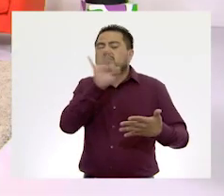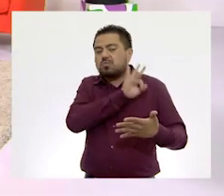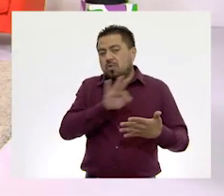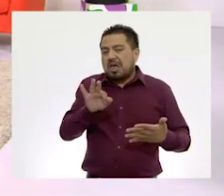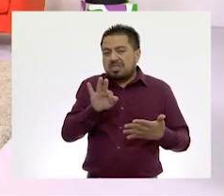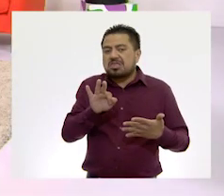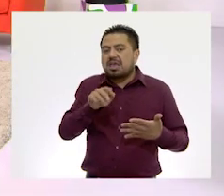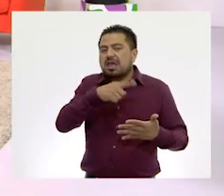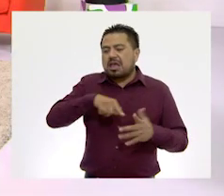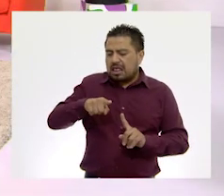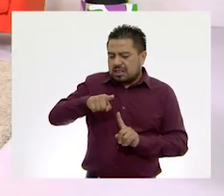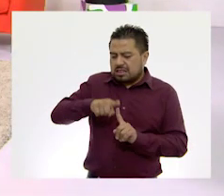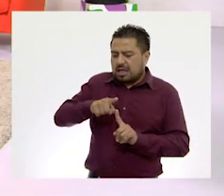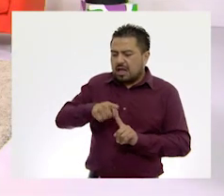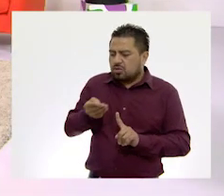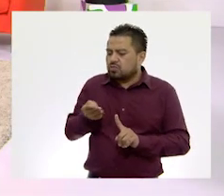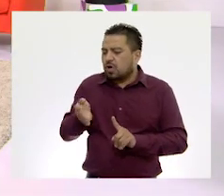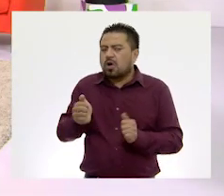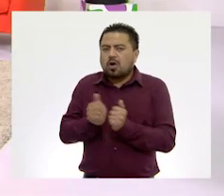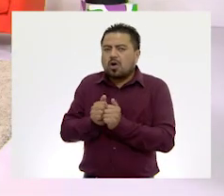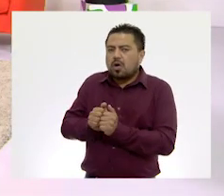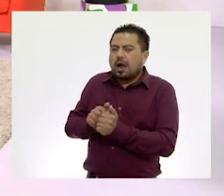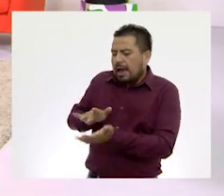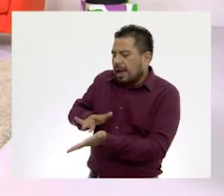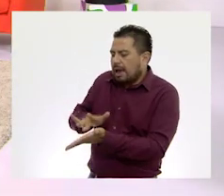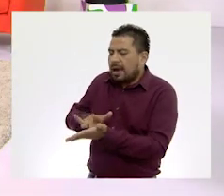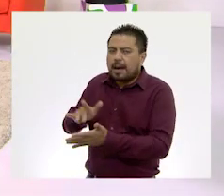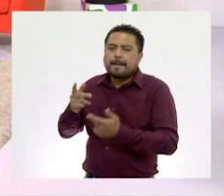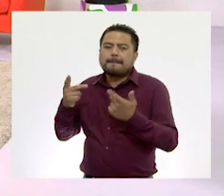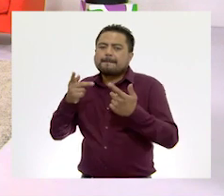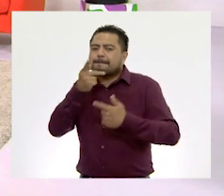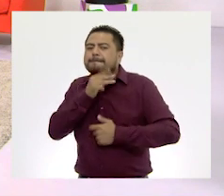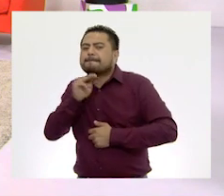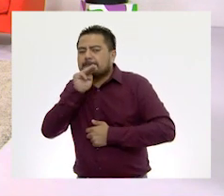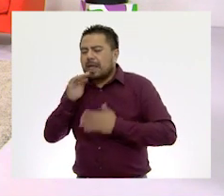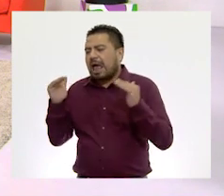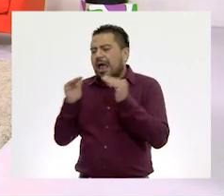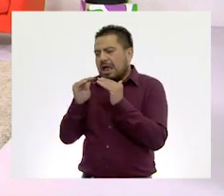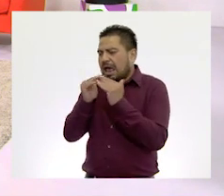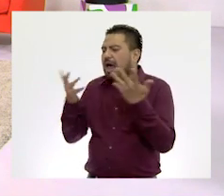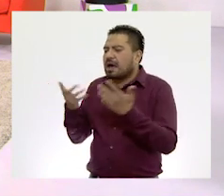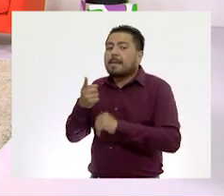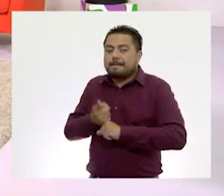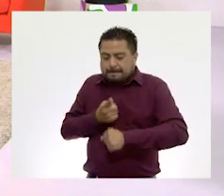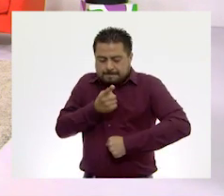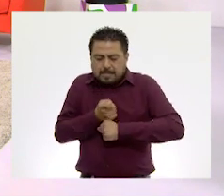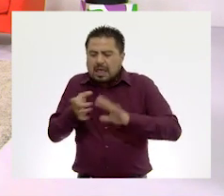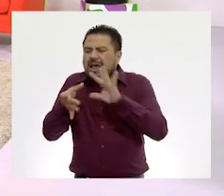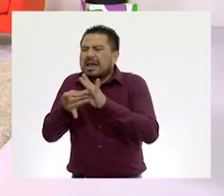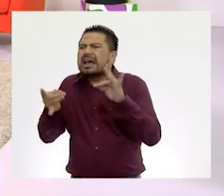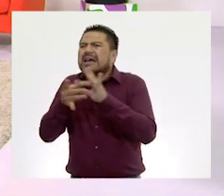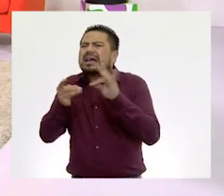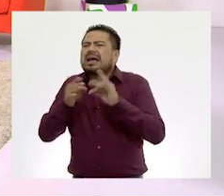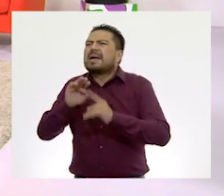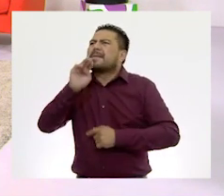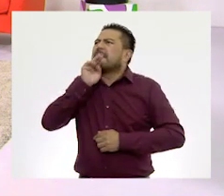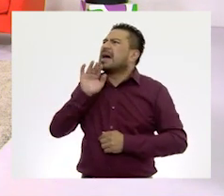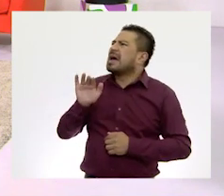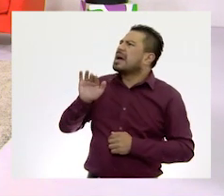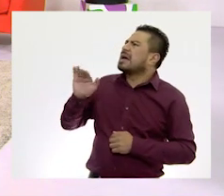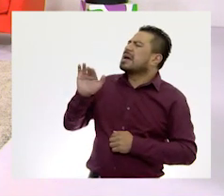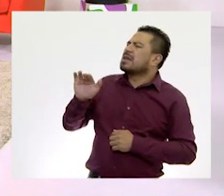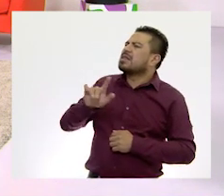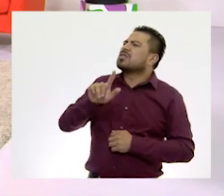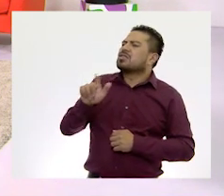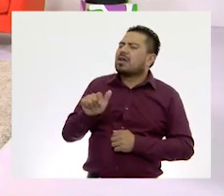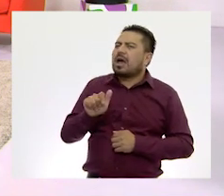dejar tareas que con apoyo de los padres hagan en casa, que primero le expliquen a su mamá el mensaje y luego lo